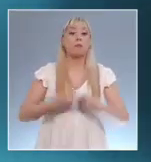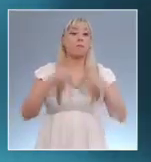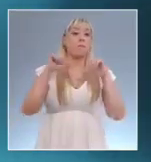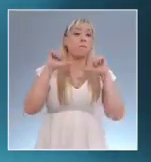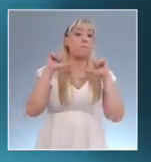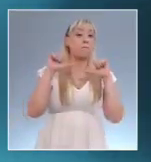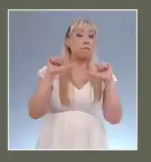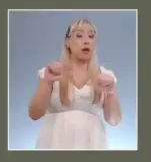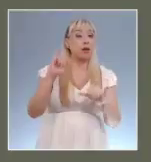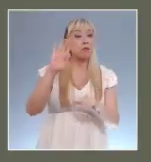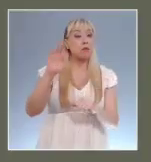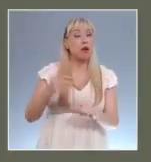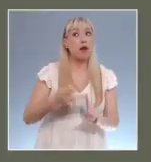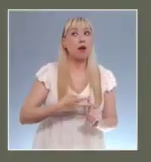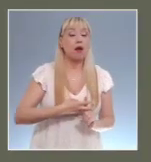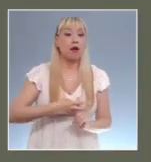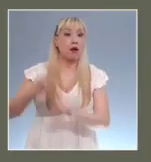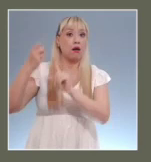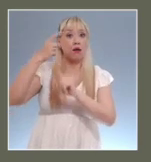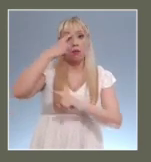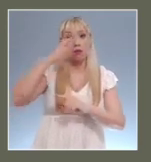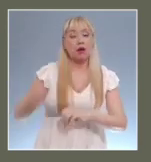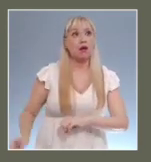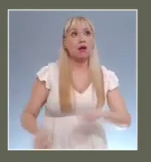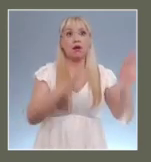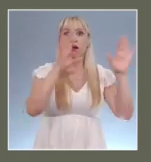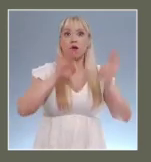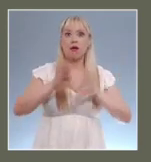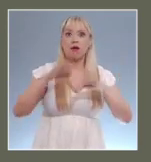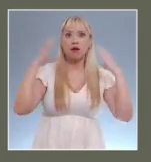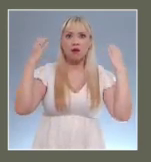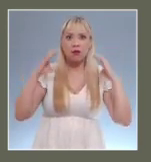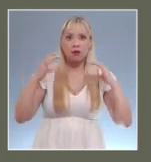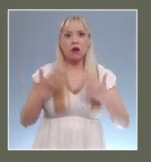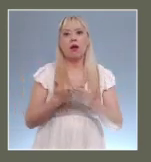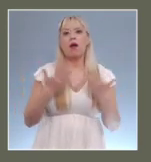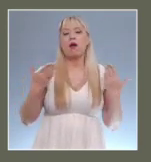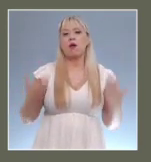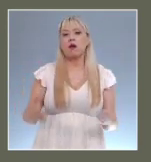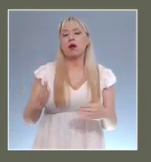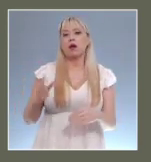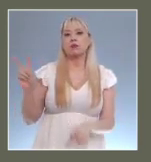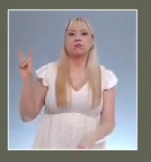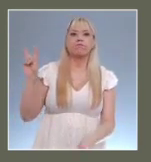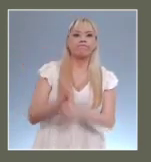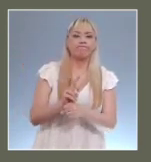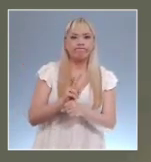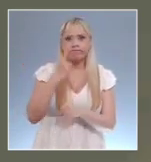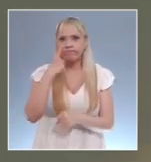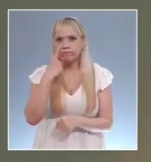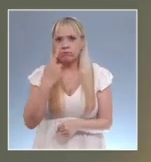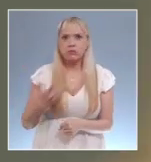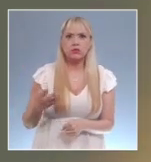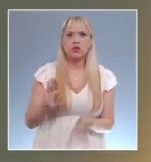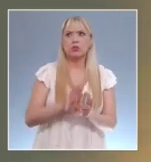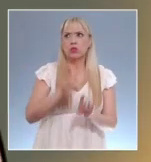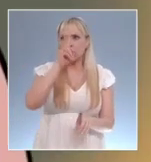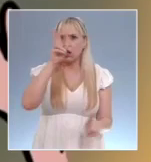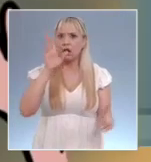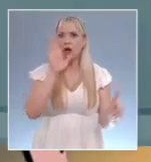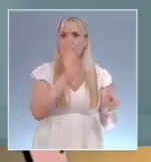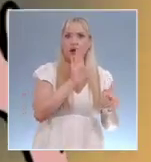que la familia es objeto de vigilancia, seguimientos, amenazas y otros hechos de violencia en su contra desde